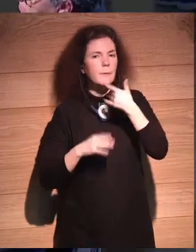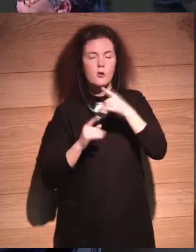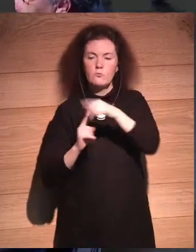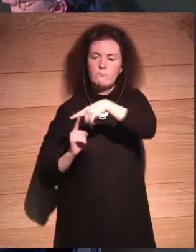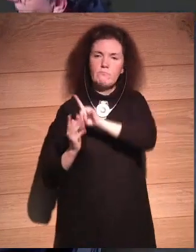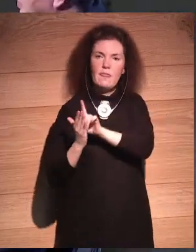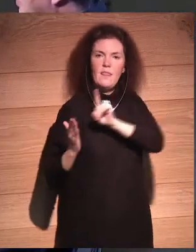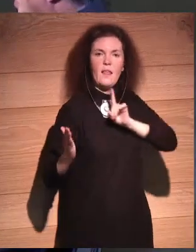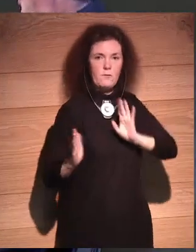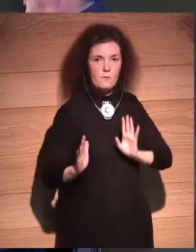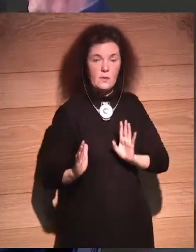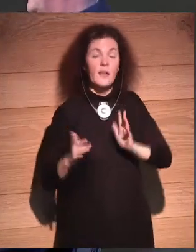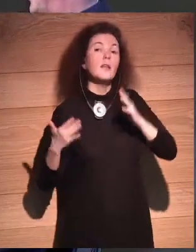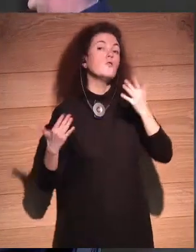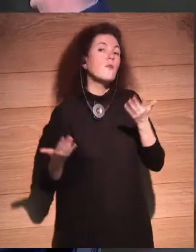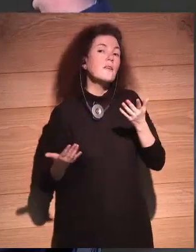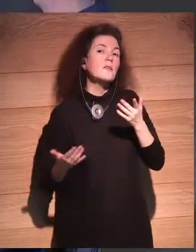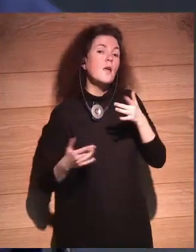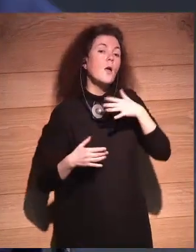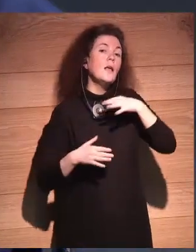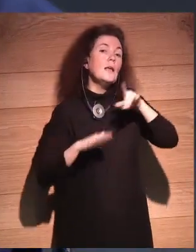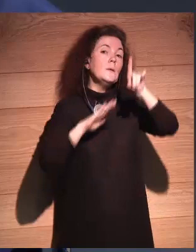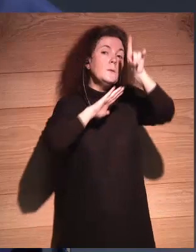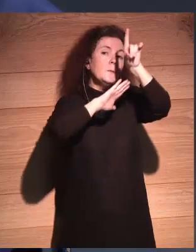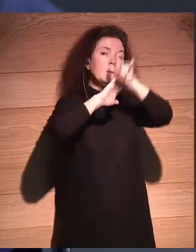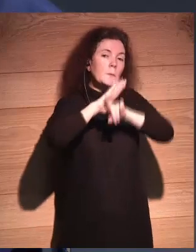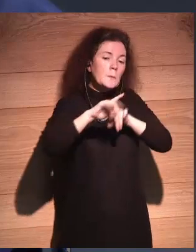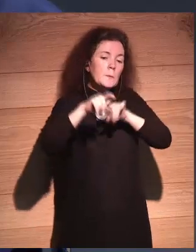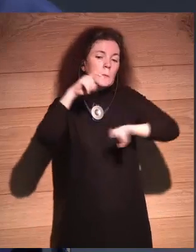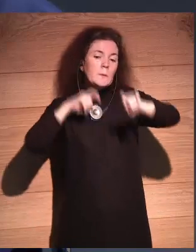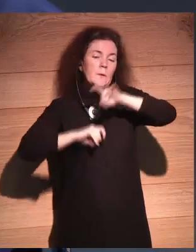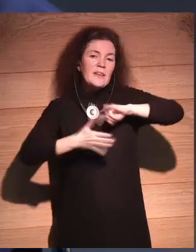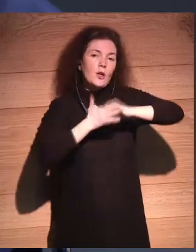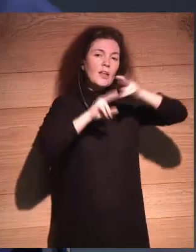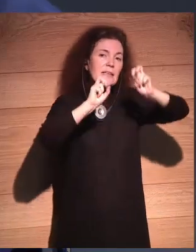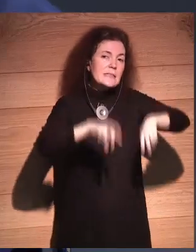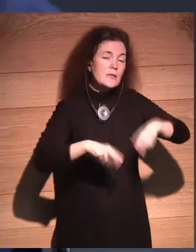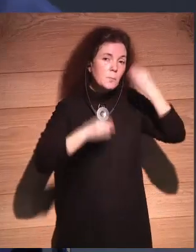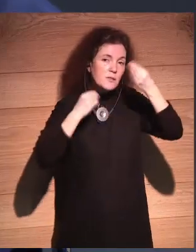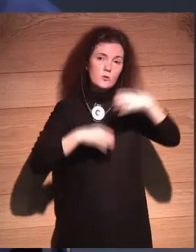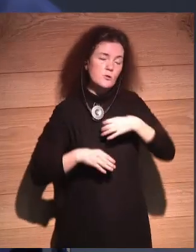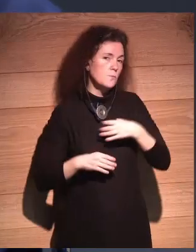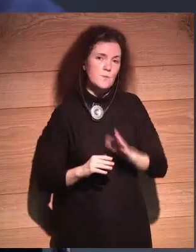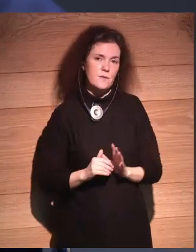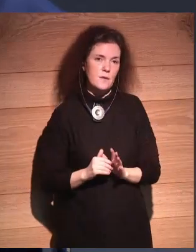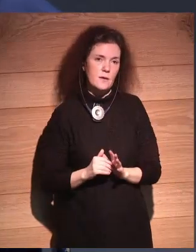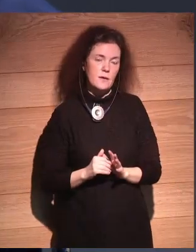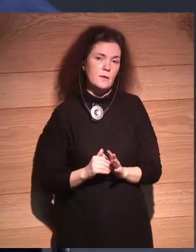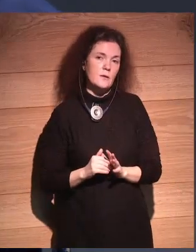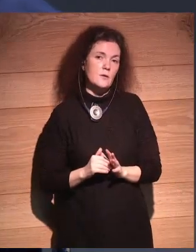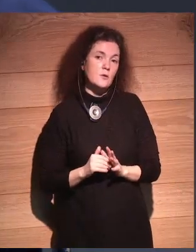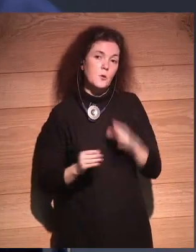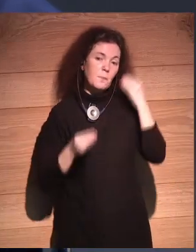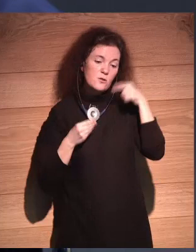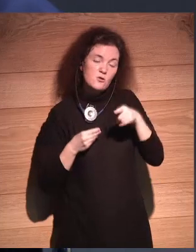eso. Así que una involución sin la tecnología no creo que se produzca. Esto no creo